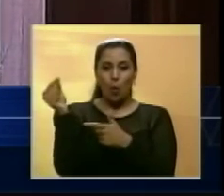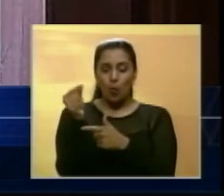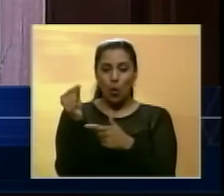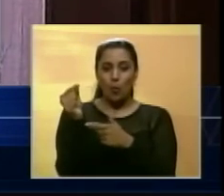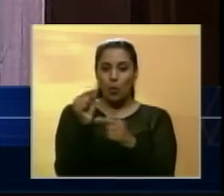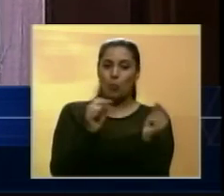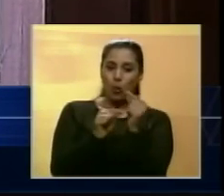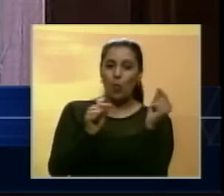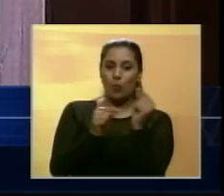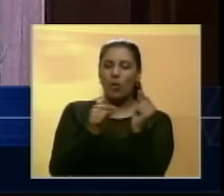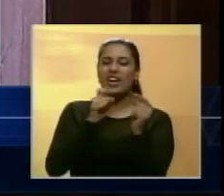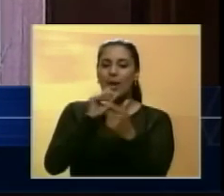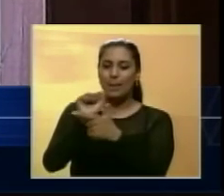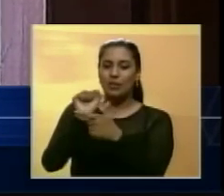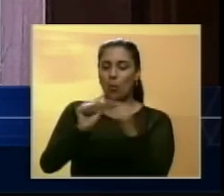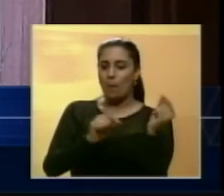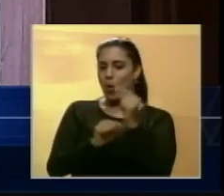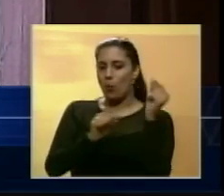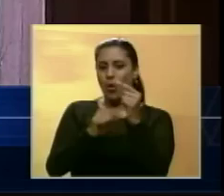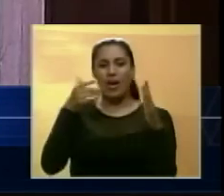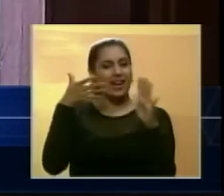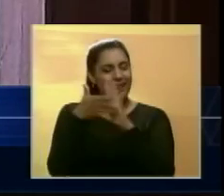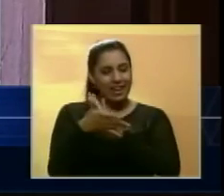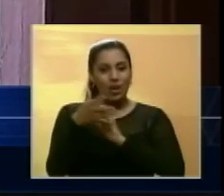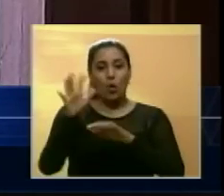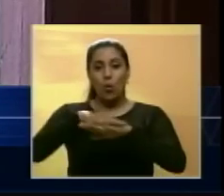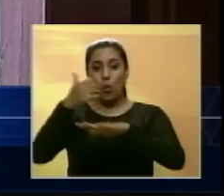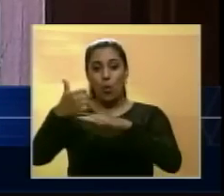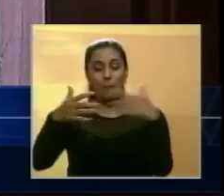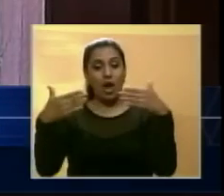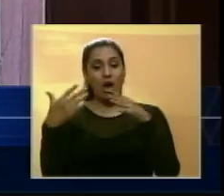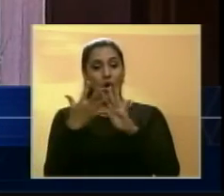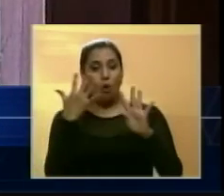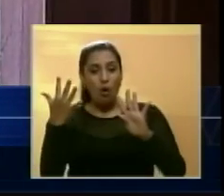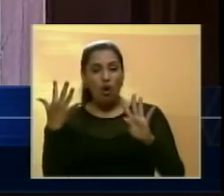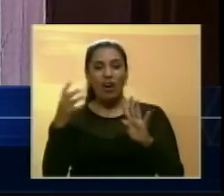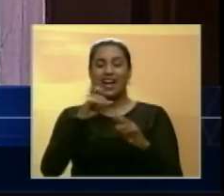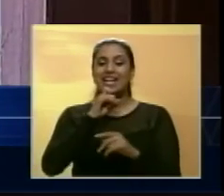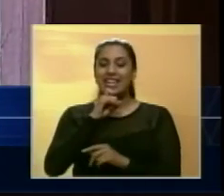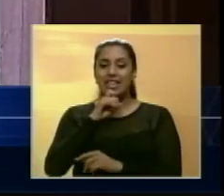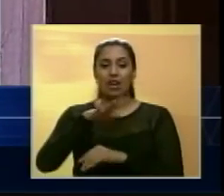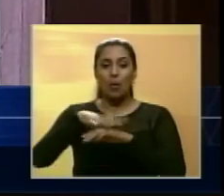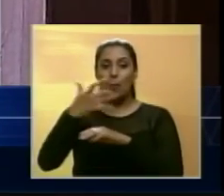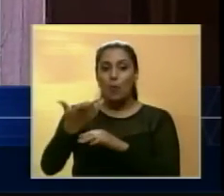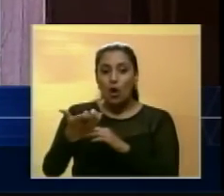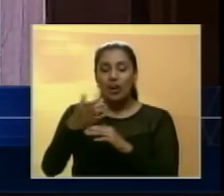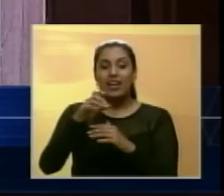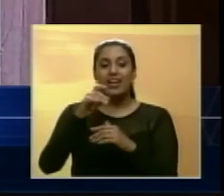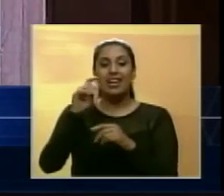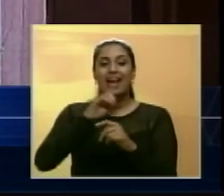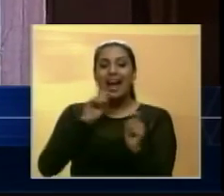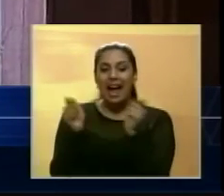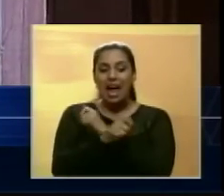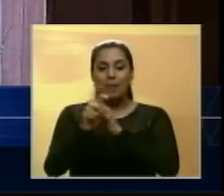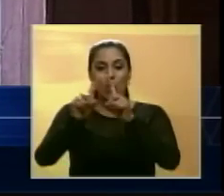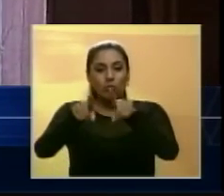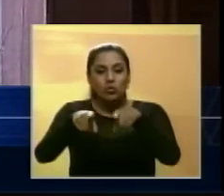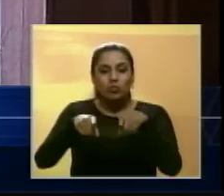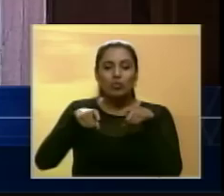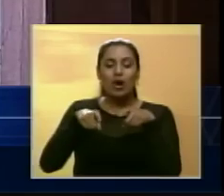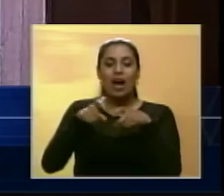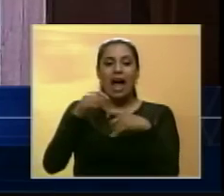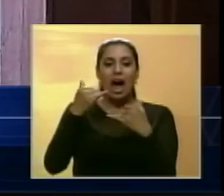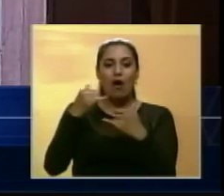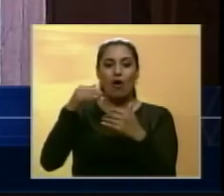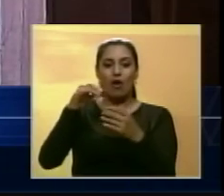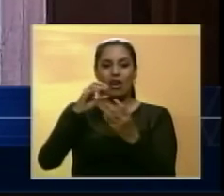se ha estado reprochando que la culpa de las colas es debido a una reforma agraria que se implantó